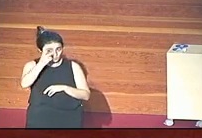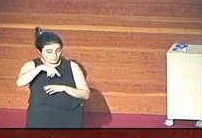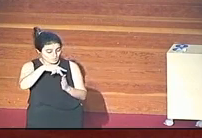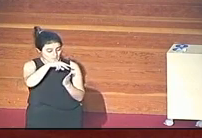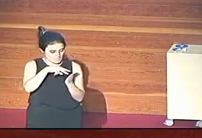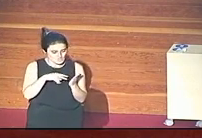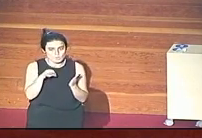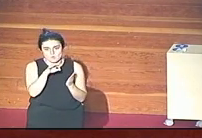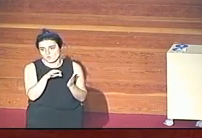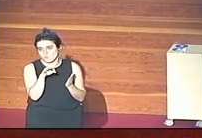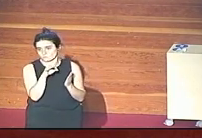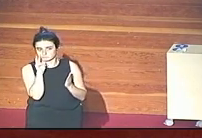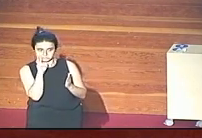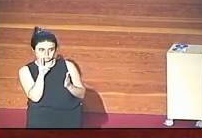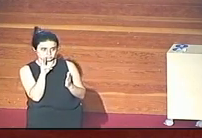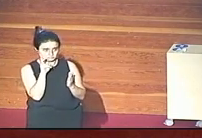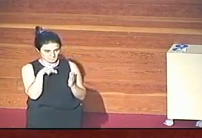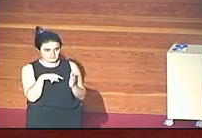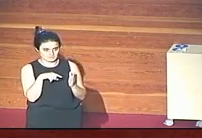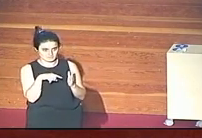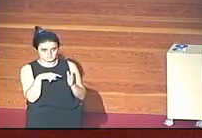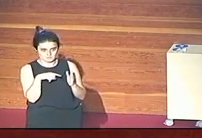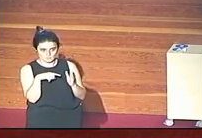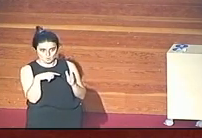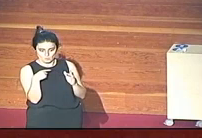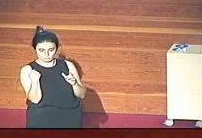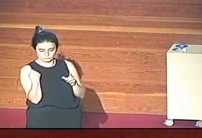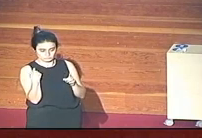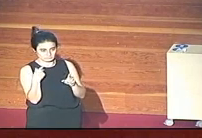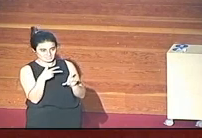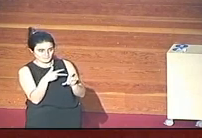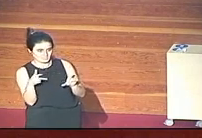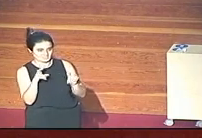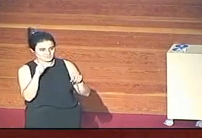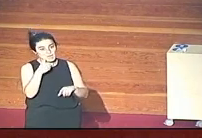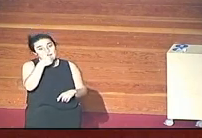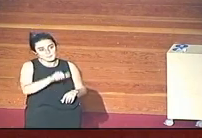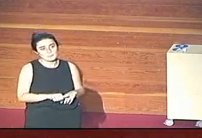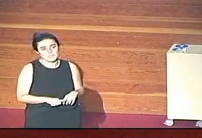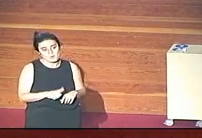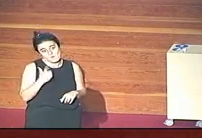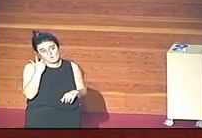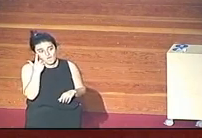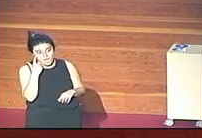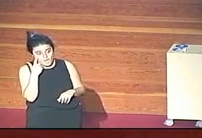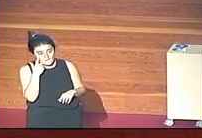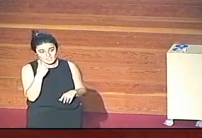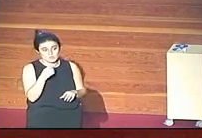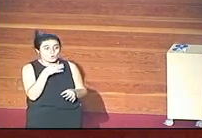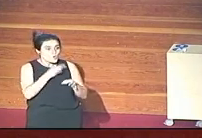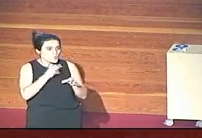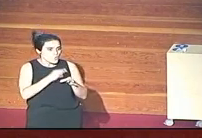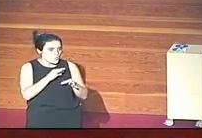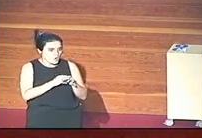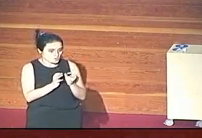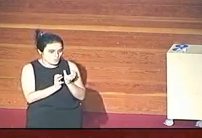habrán visto reportajes sobre el vino cómo afecta a la fermentación de la uva cómo